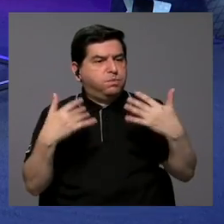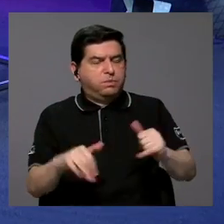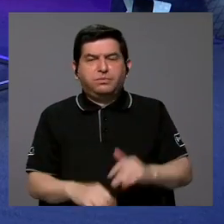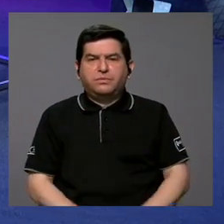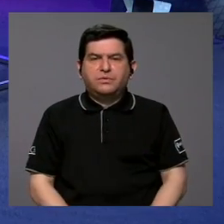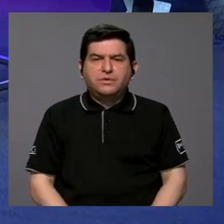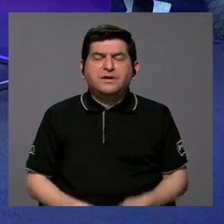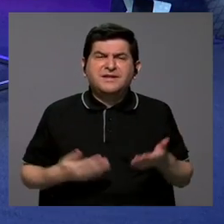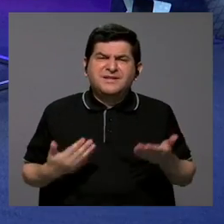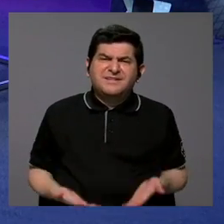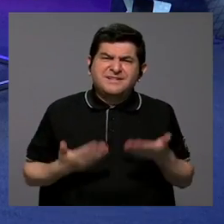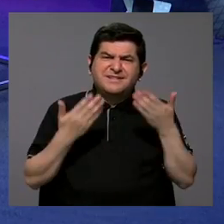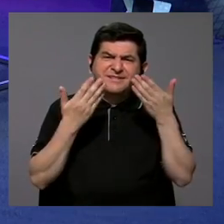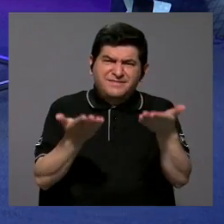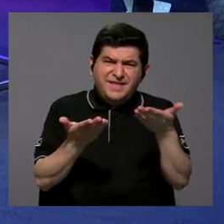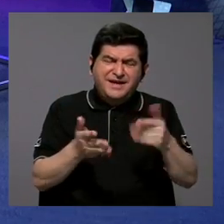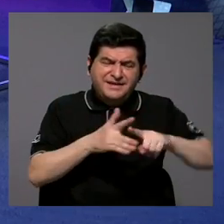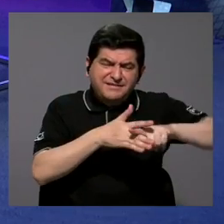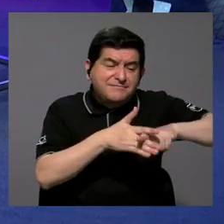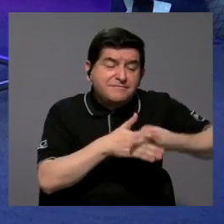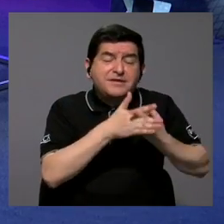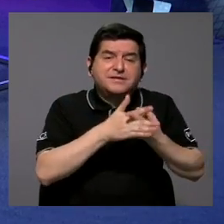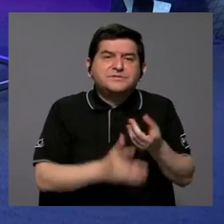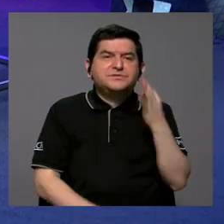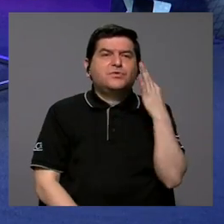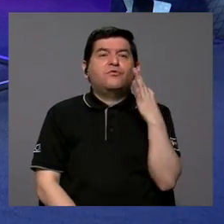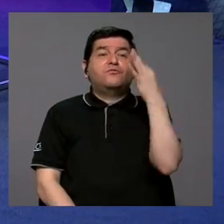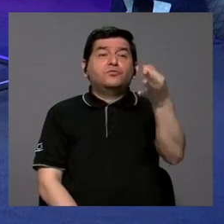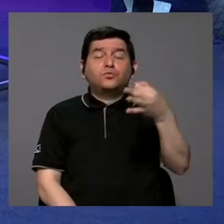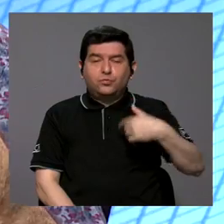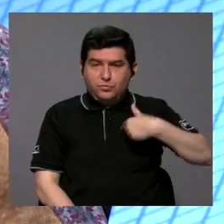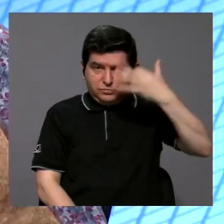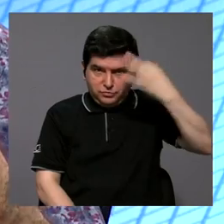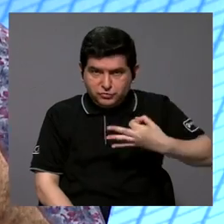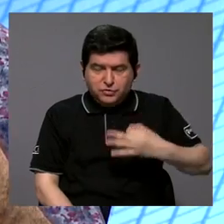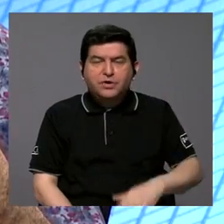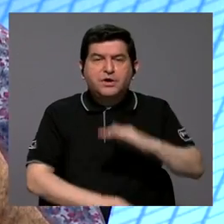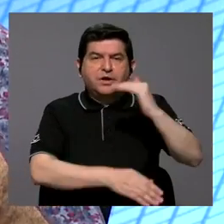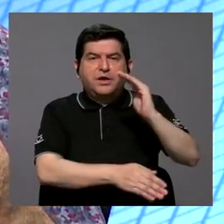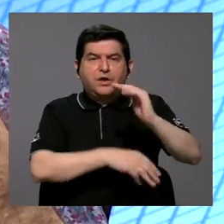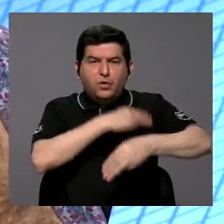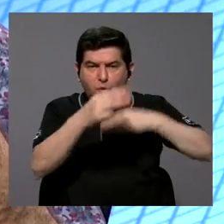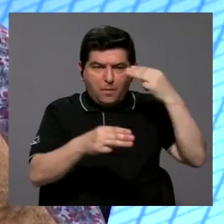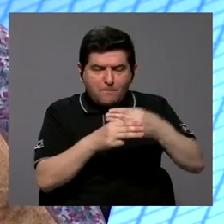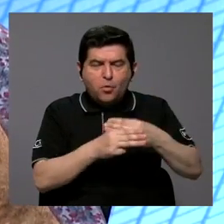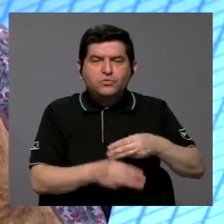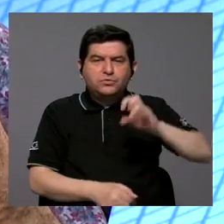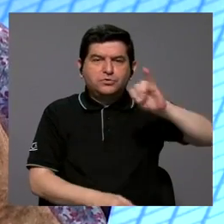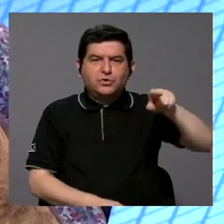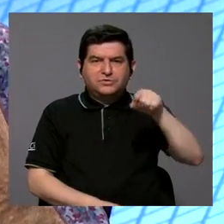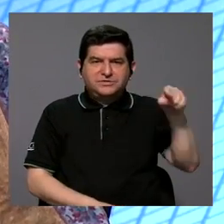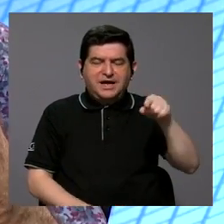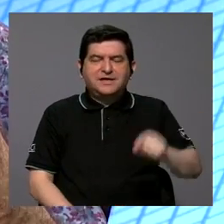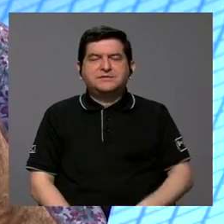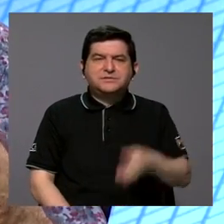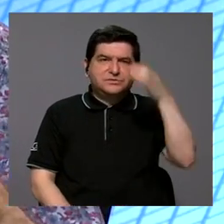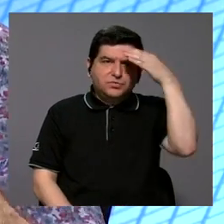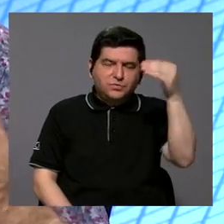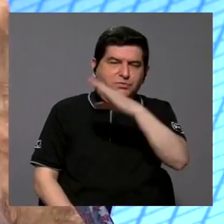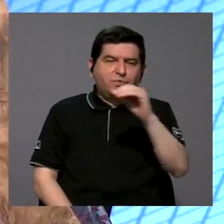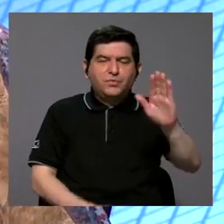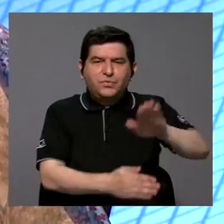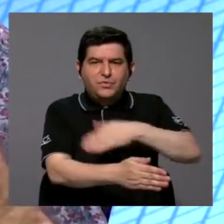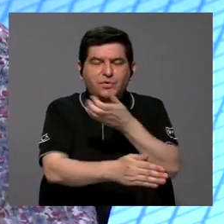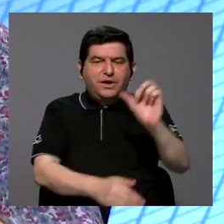le está dando la semilla para un futuro, veo yo, en el mundo del jazz y en el mundo de la cultura y de la música